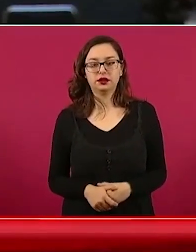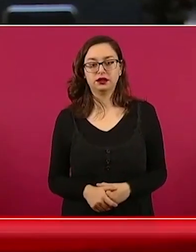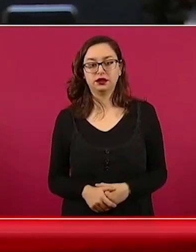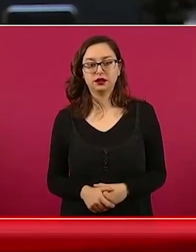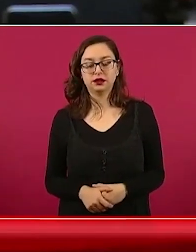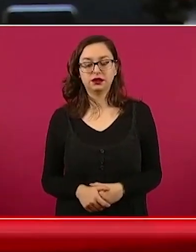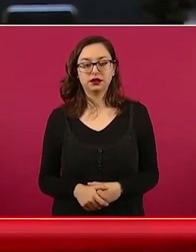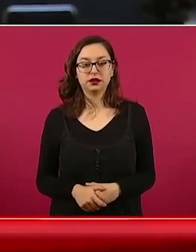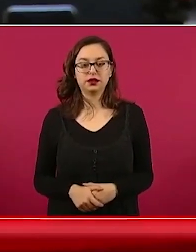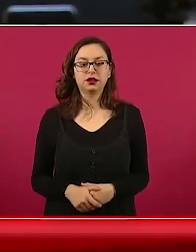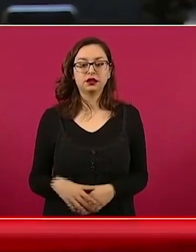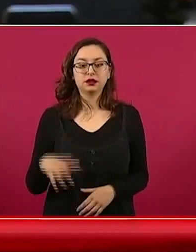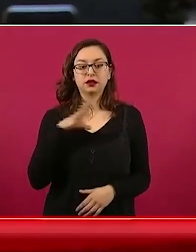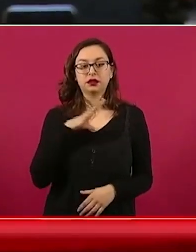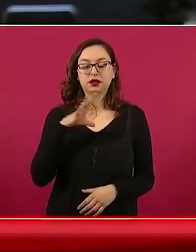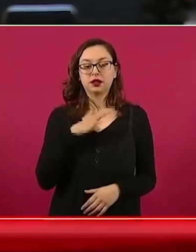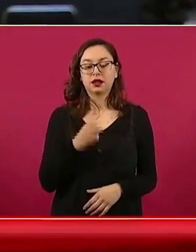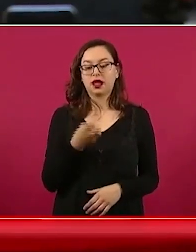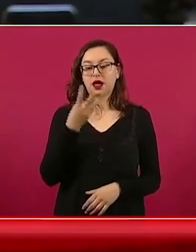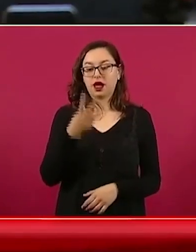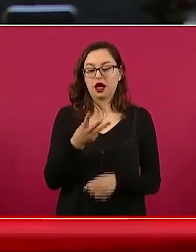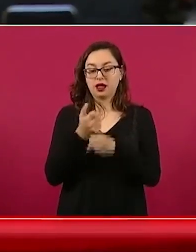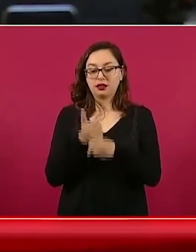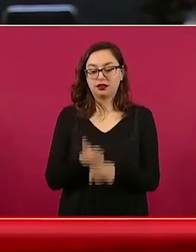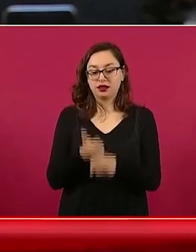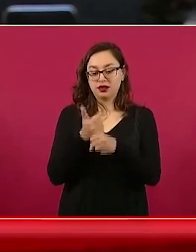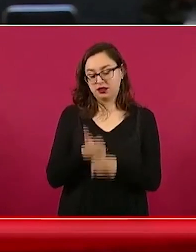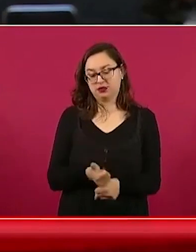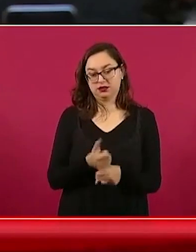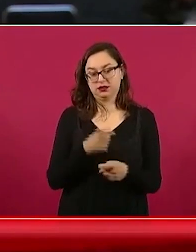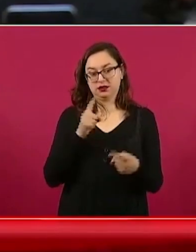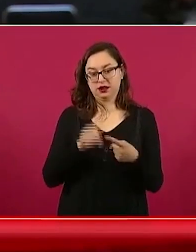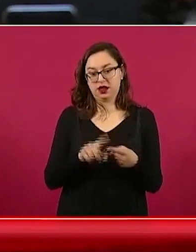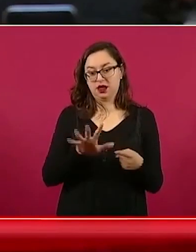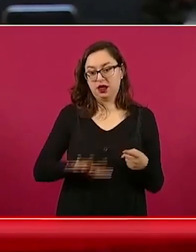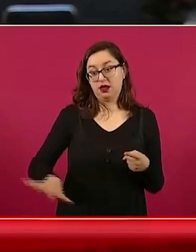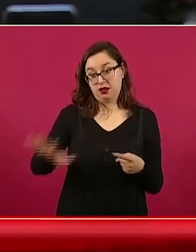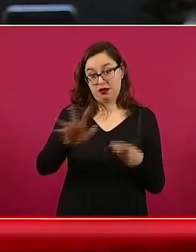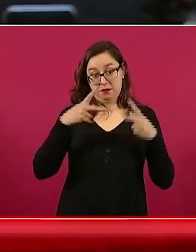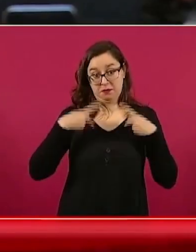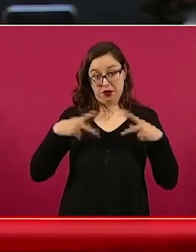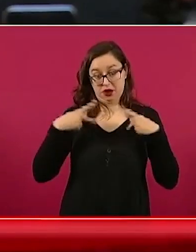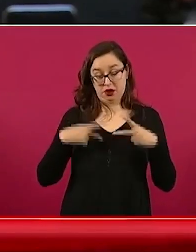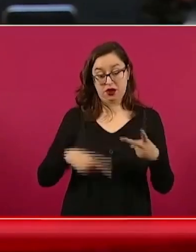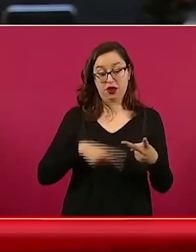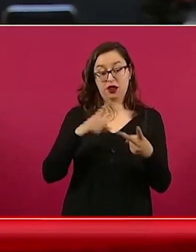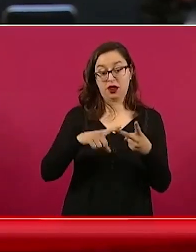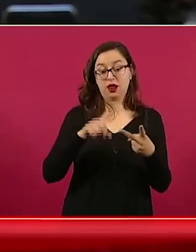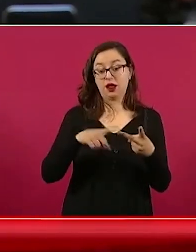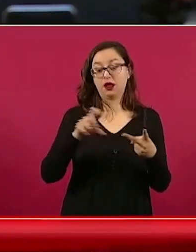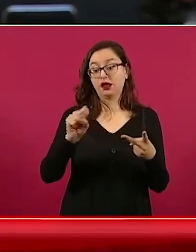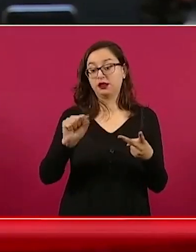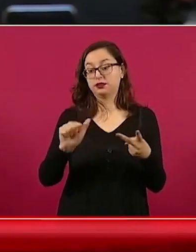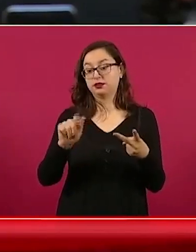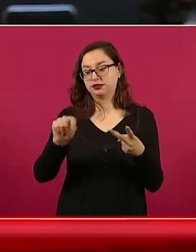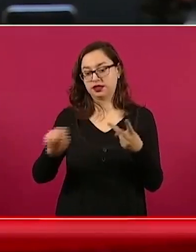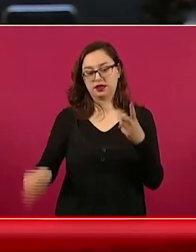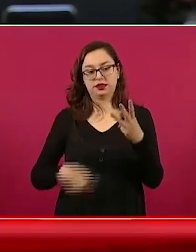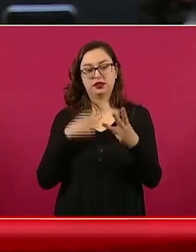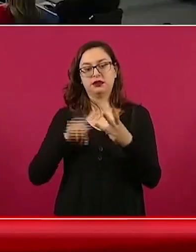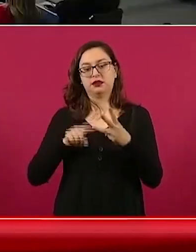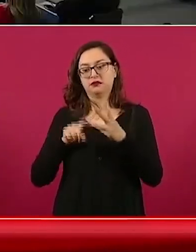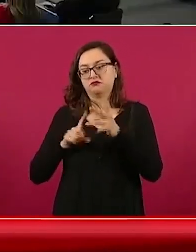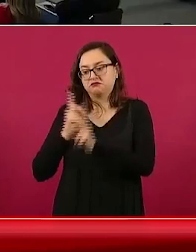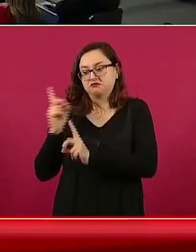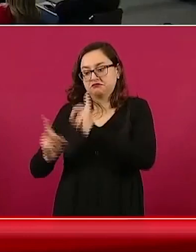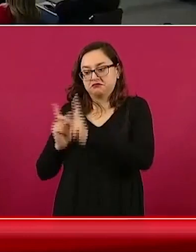aquí hay tres víctimas principalmente: el pueblo y las aficiones, el SAT y los jugadores, que generalmente son los que